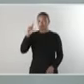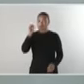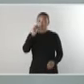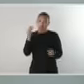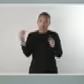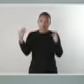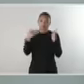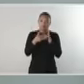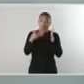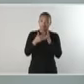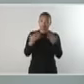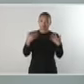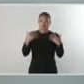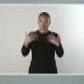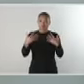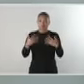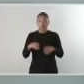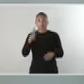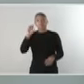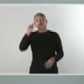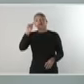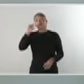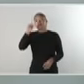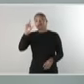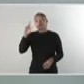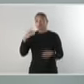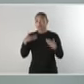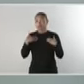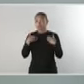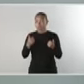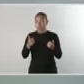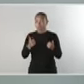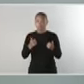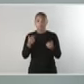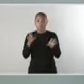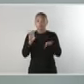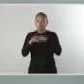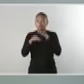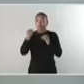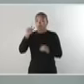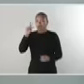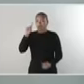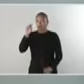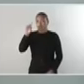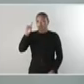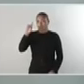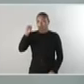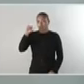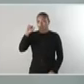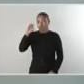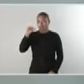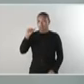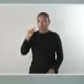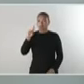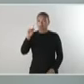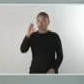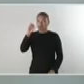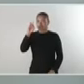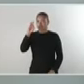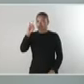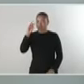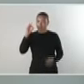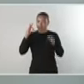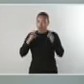que te quede bien claro la alternancia pacífica es inevitable en Tamaulipas de que se van se